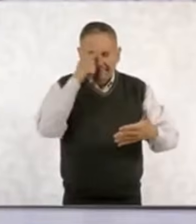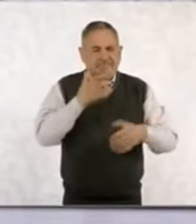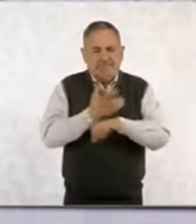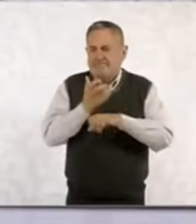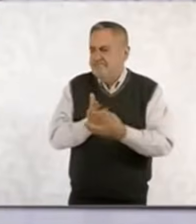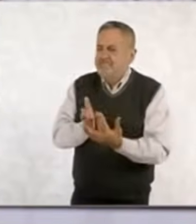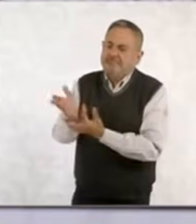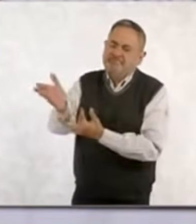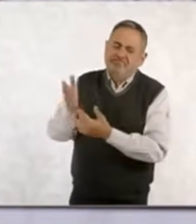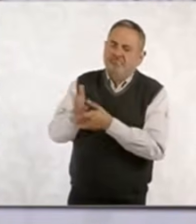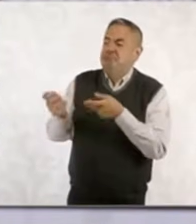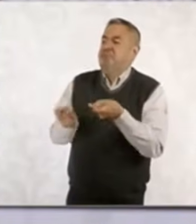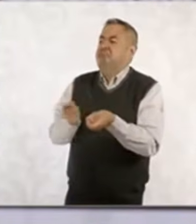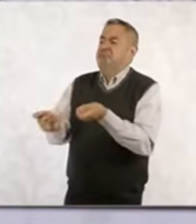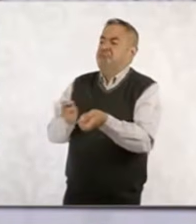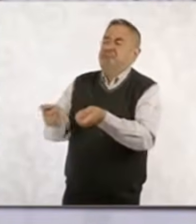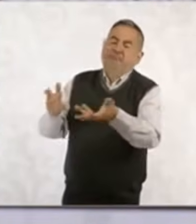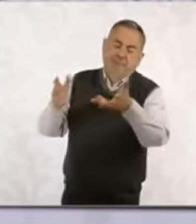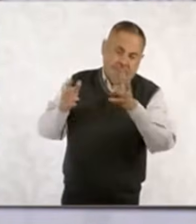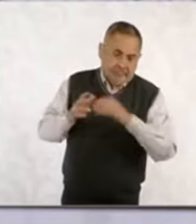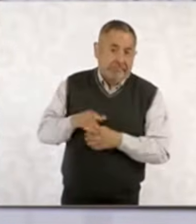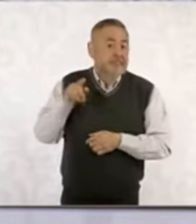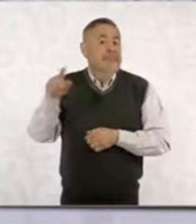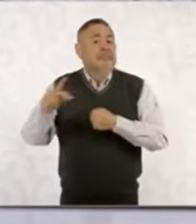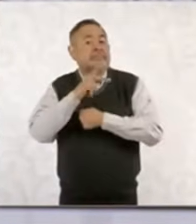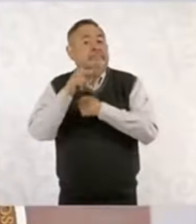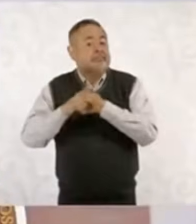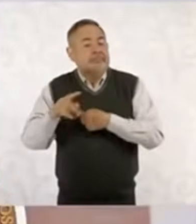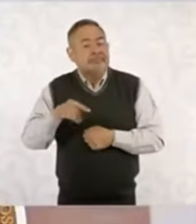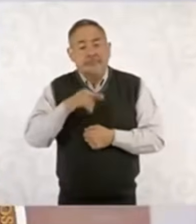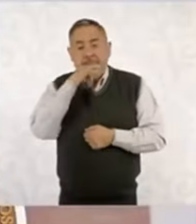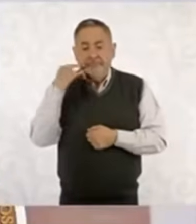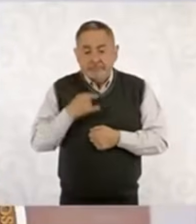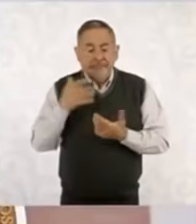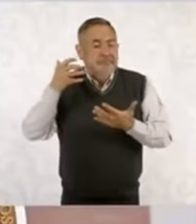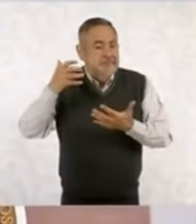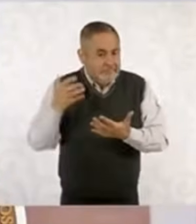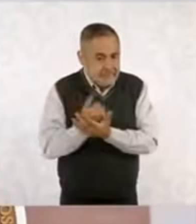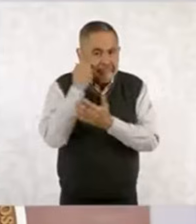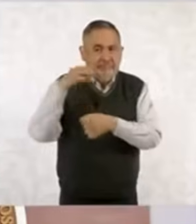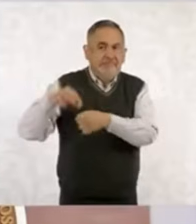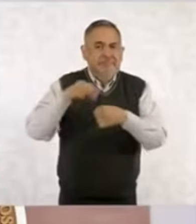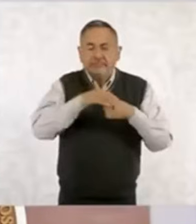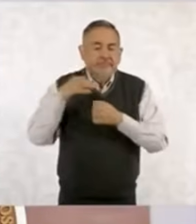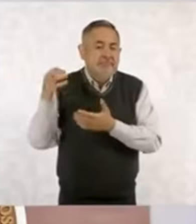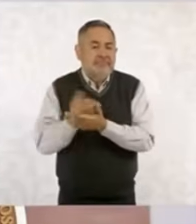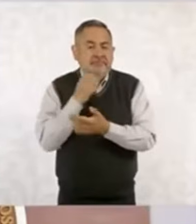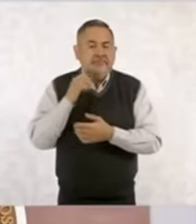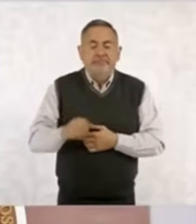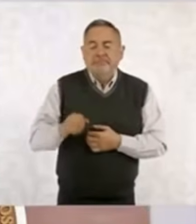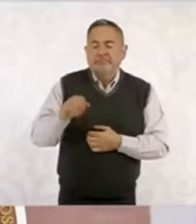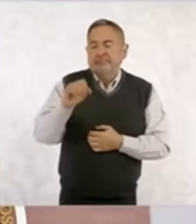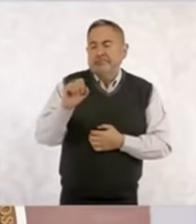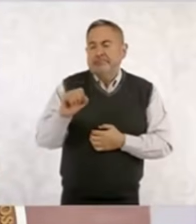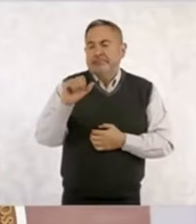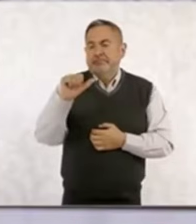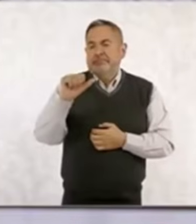Chile, a partir de una elección democrática, gana Salvador Allende.